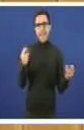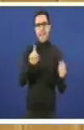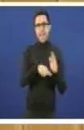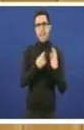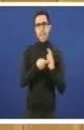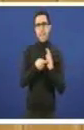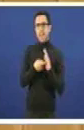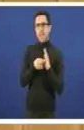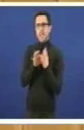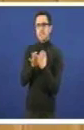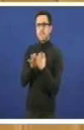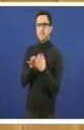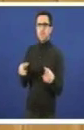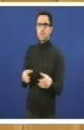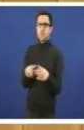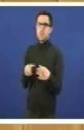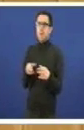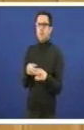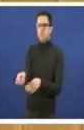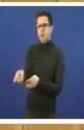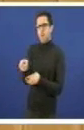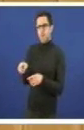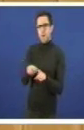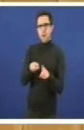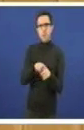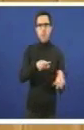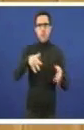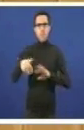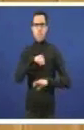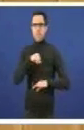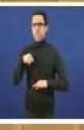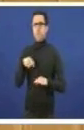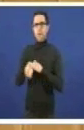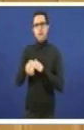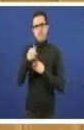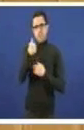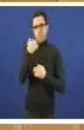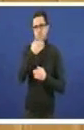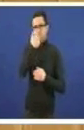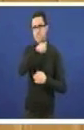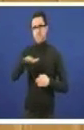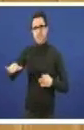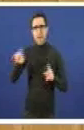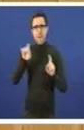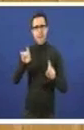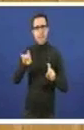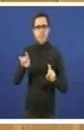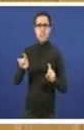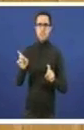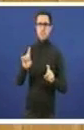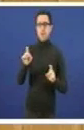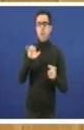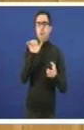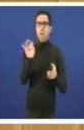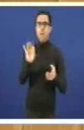obriga a privatizar Non obriga a privatizar a xestión das escolas infantis nin os centros de día